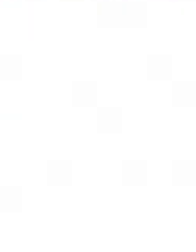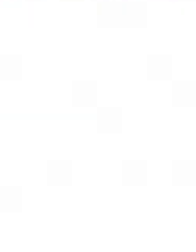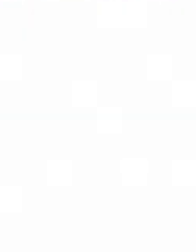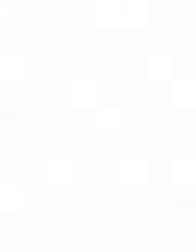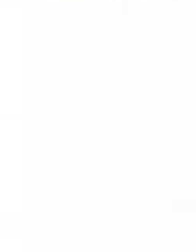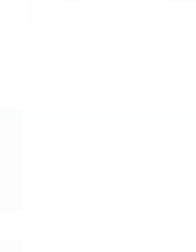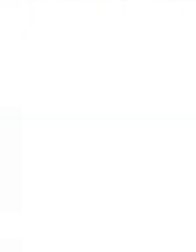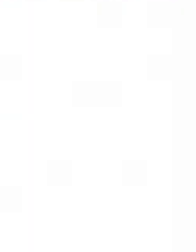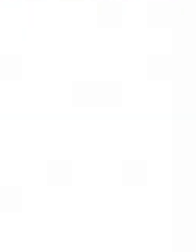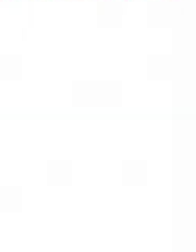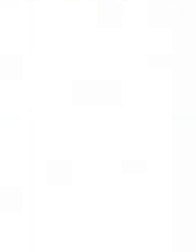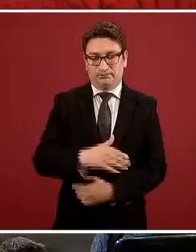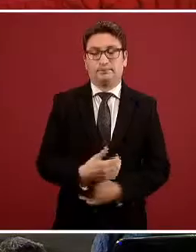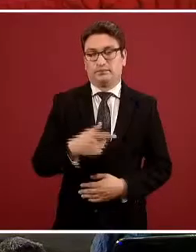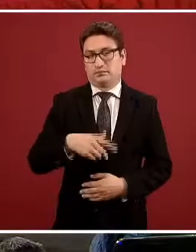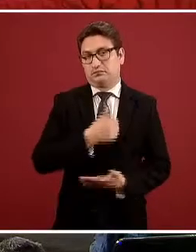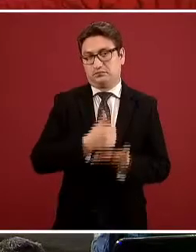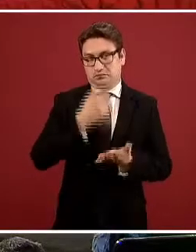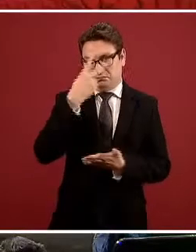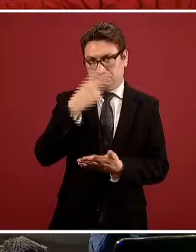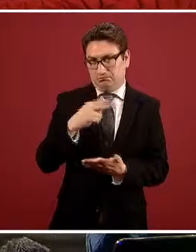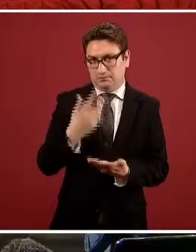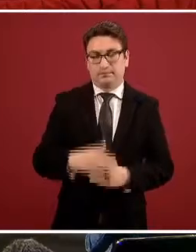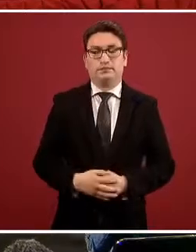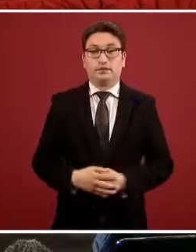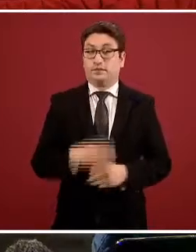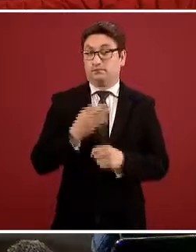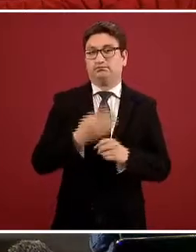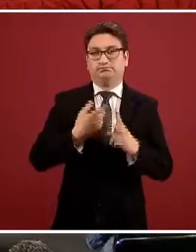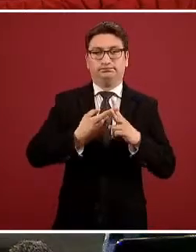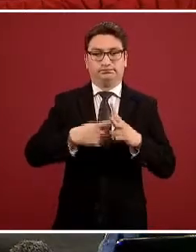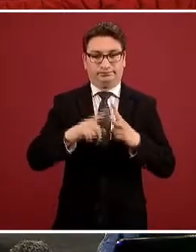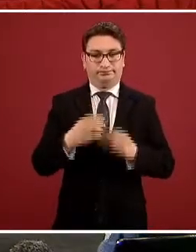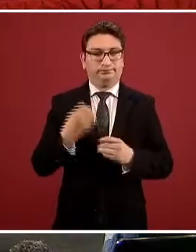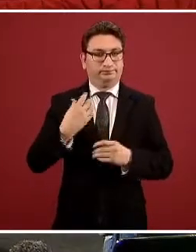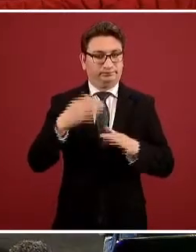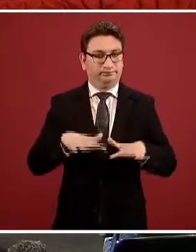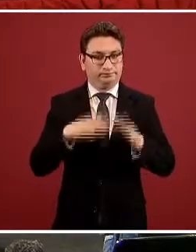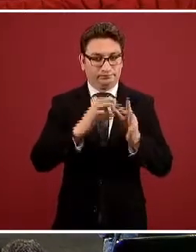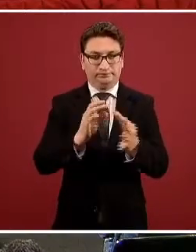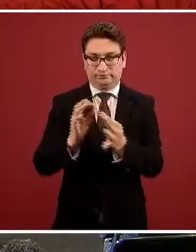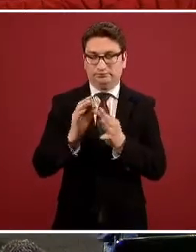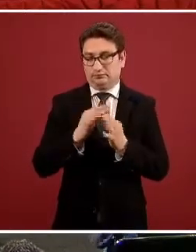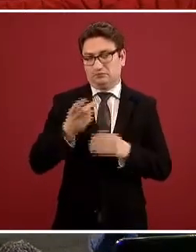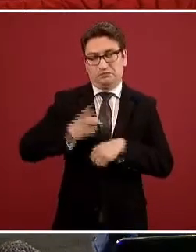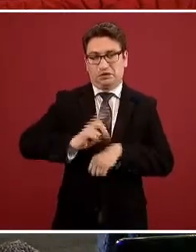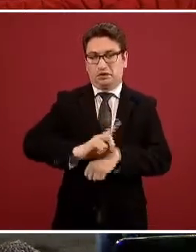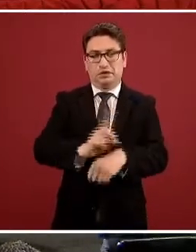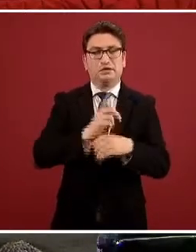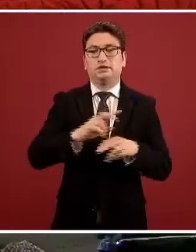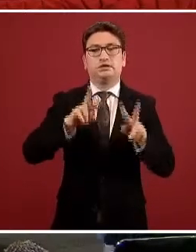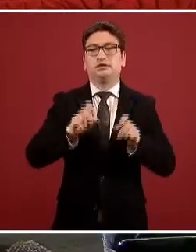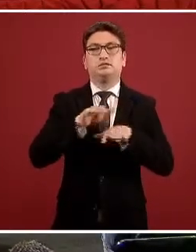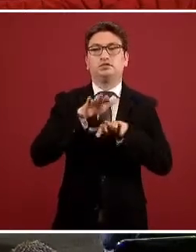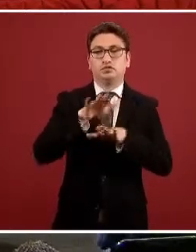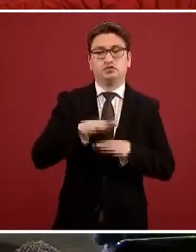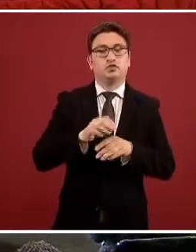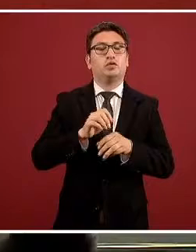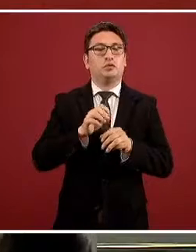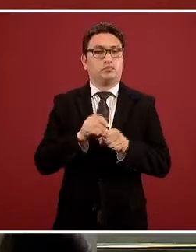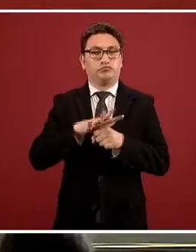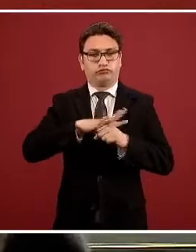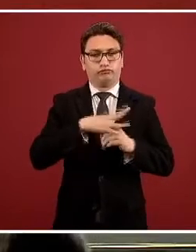En el Palacio Nacional de México y vamos a iniciar la conferencia de prensa diaria sobre la situación